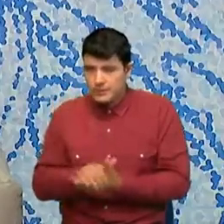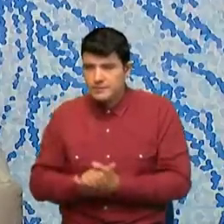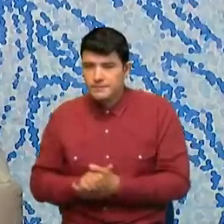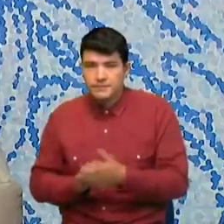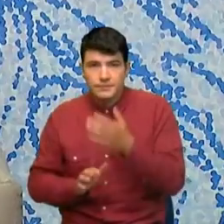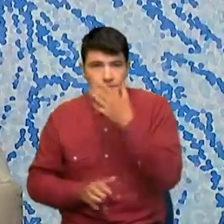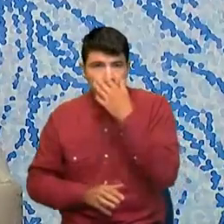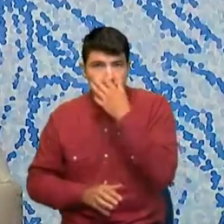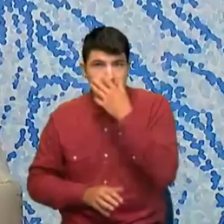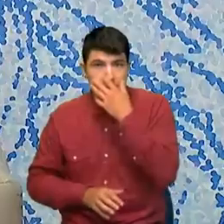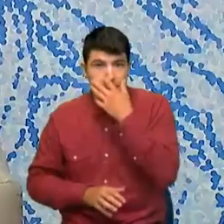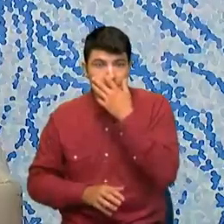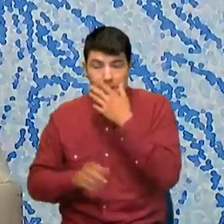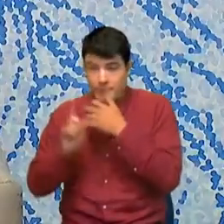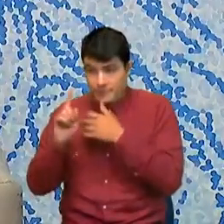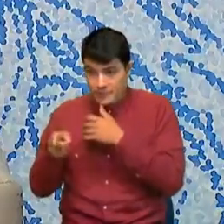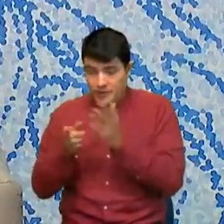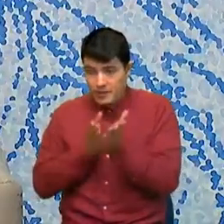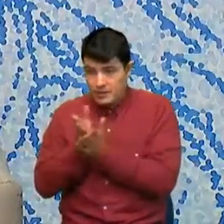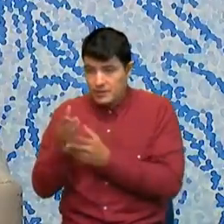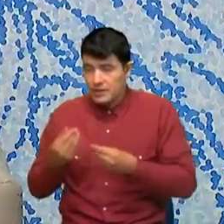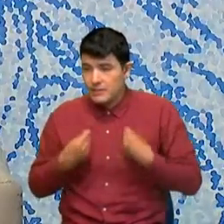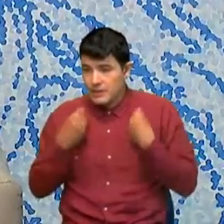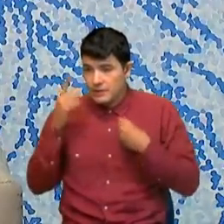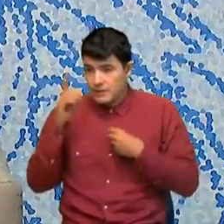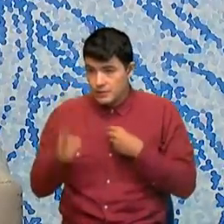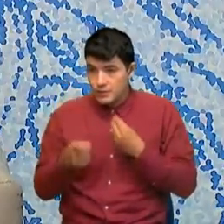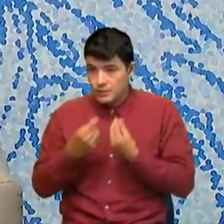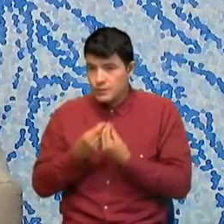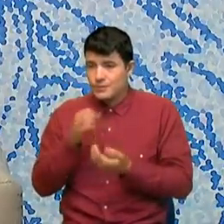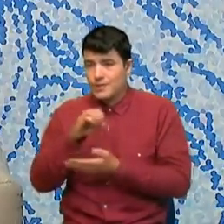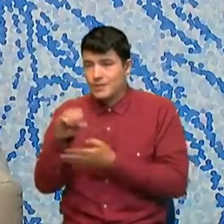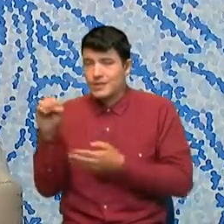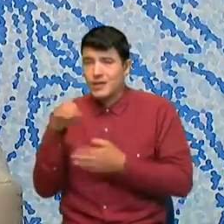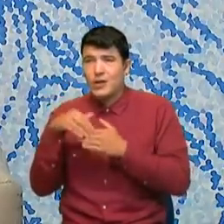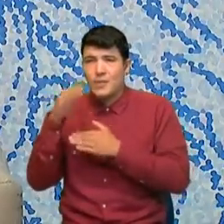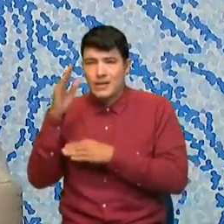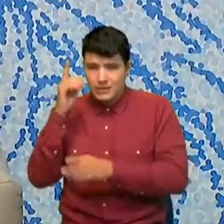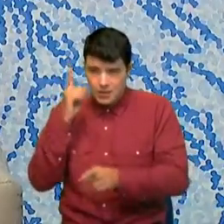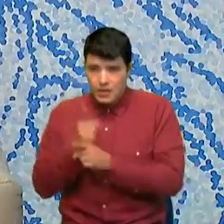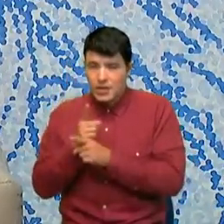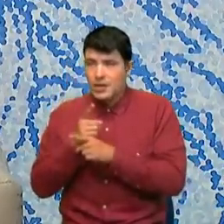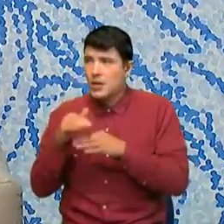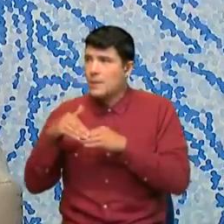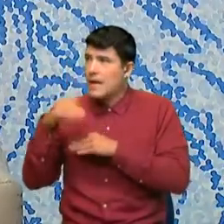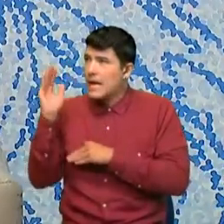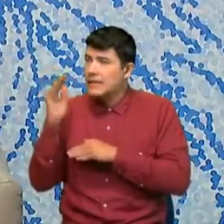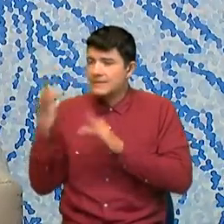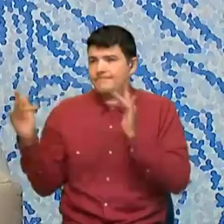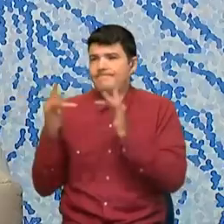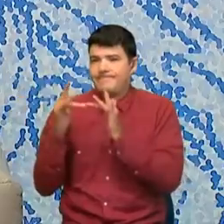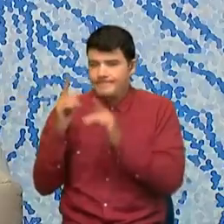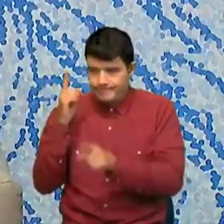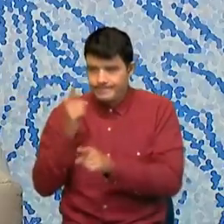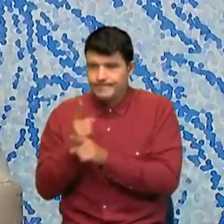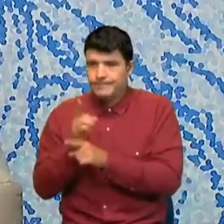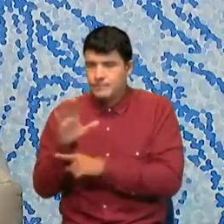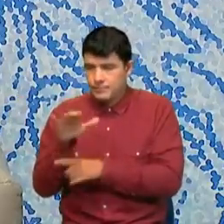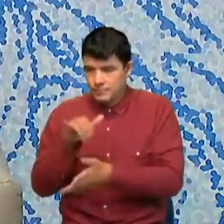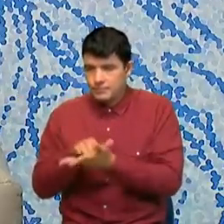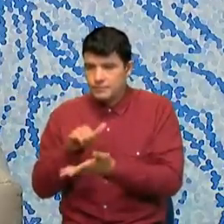Estando vivo su compañero, ¿sería lo más viable, lo más adecuado